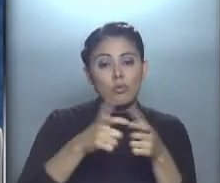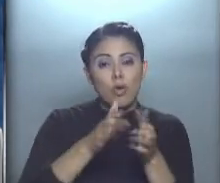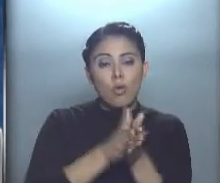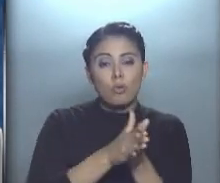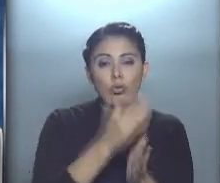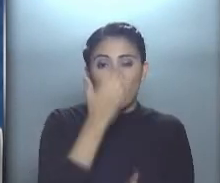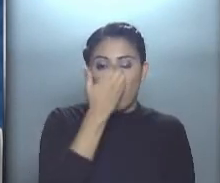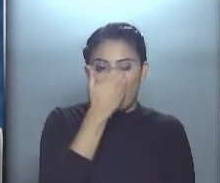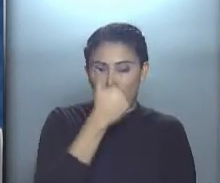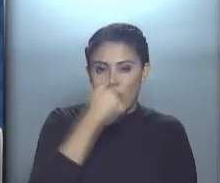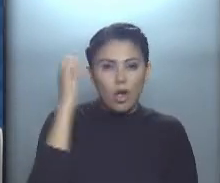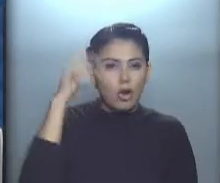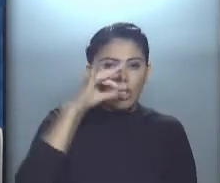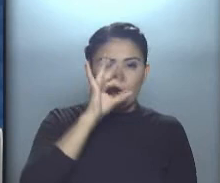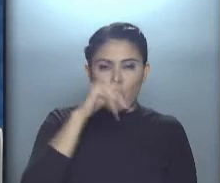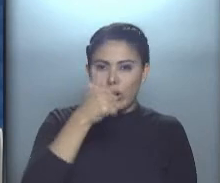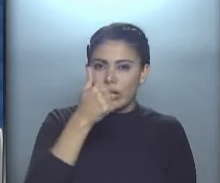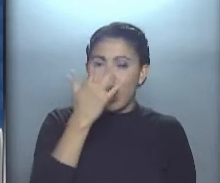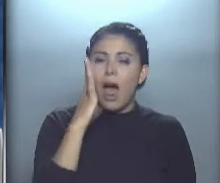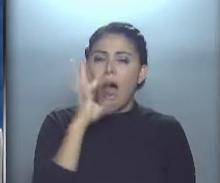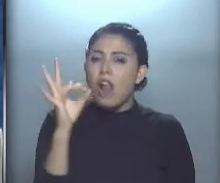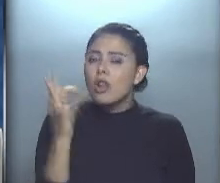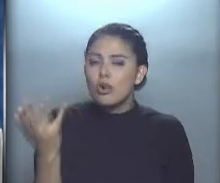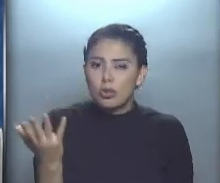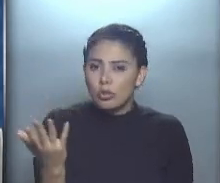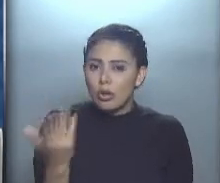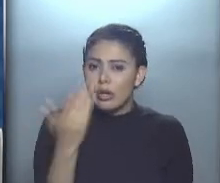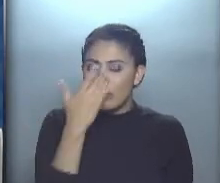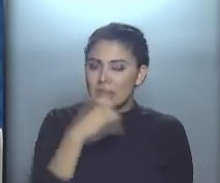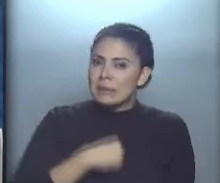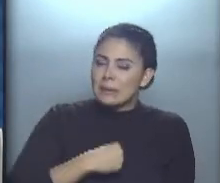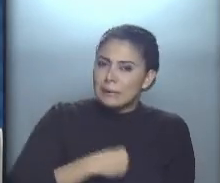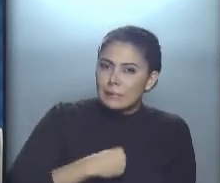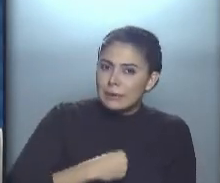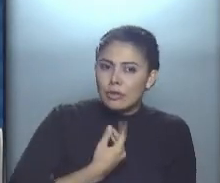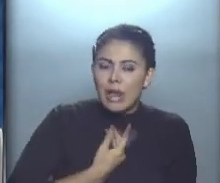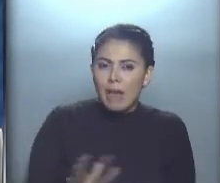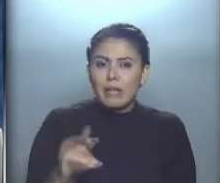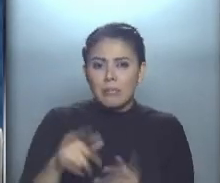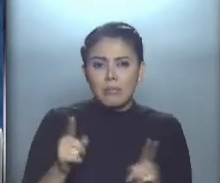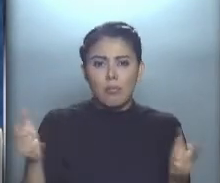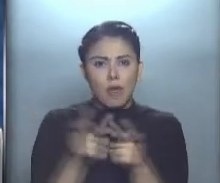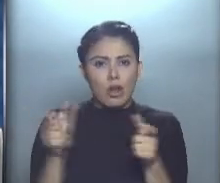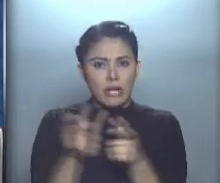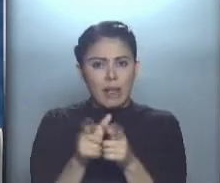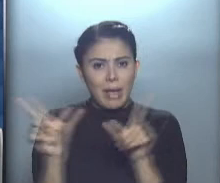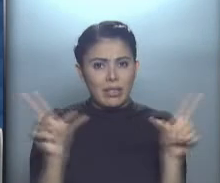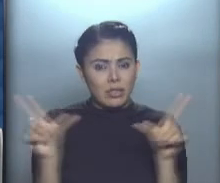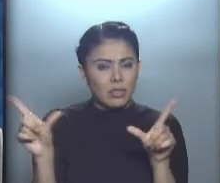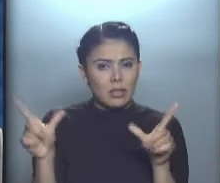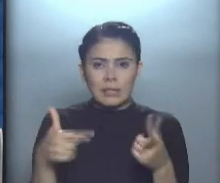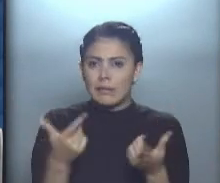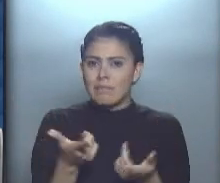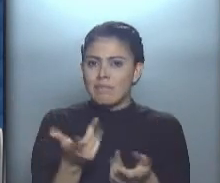Grondona, va a hacer algo para que no quede la sensación de que este programa no